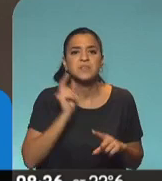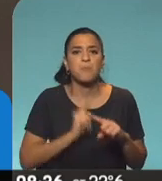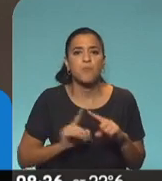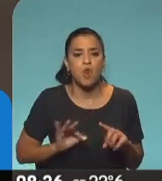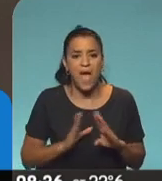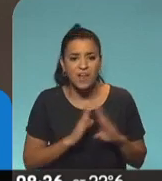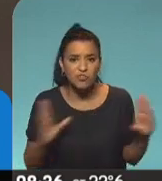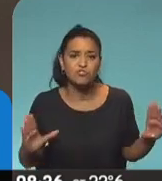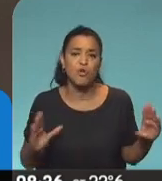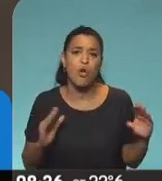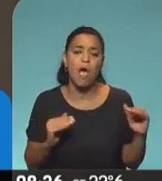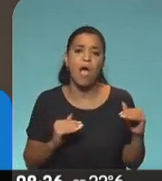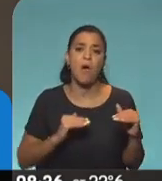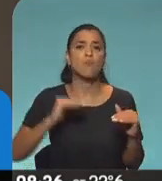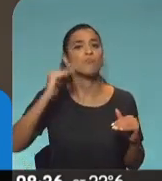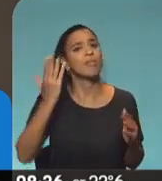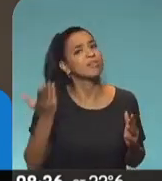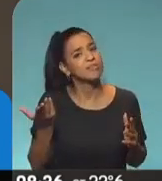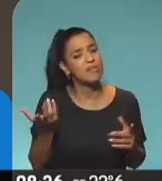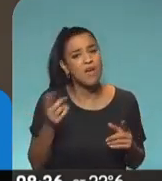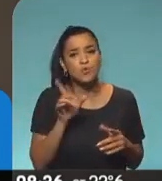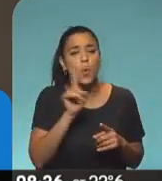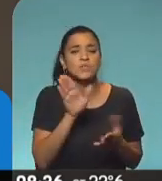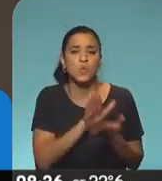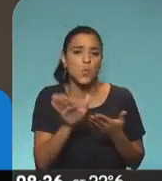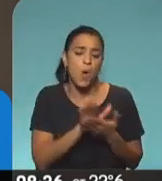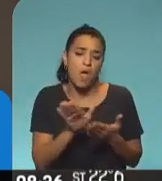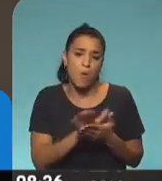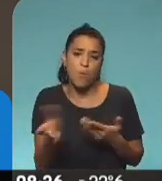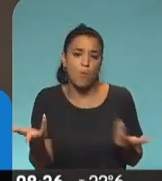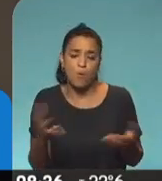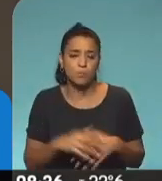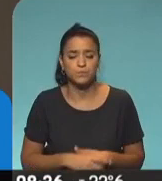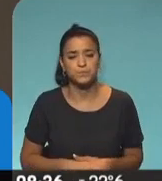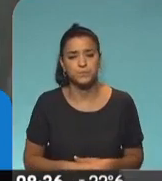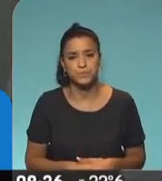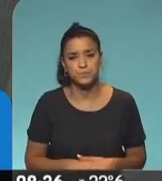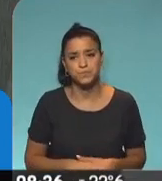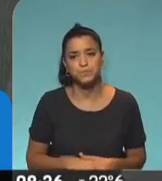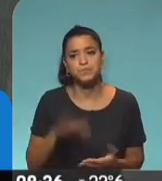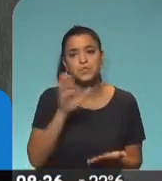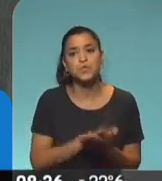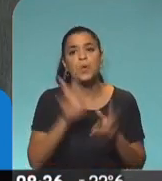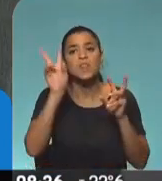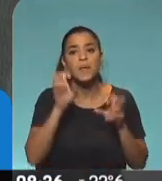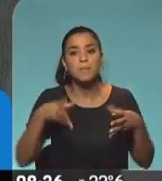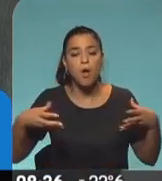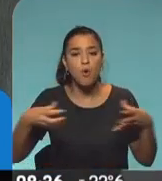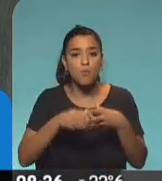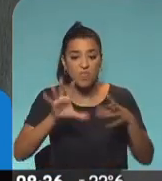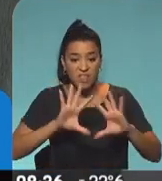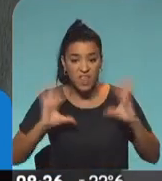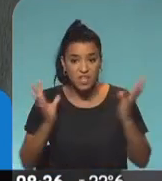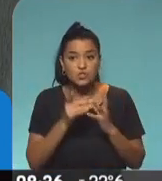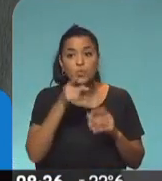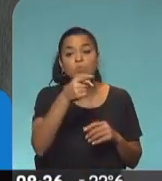Esto indicaría que esto no es algo nuevo y que especialmente le pueda llevar réditos a su coalición. Y respecto a la comunidad internacional, ¿ustedes